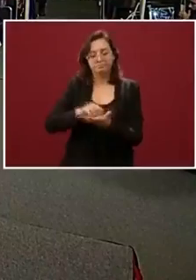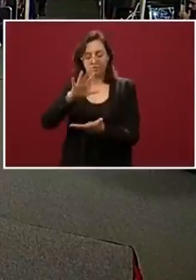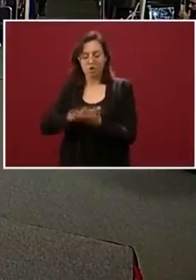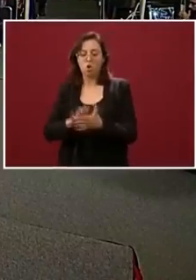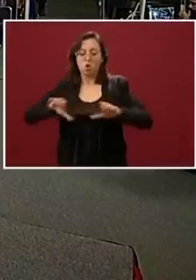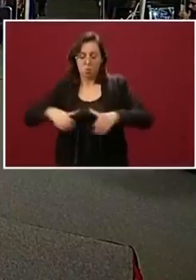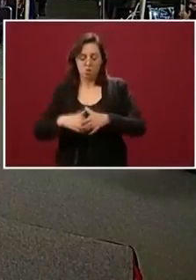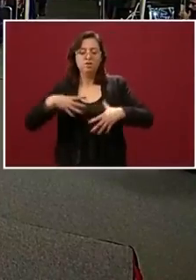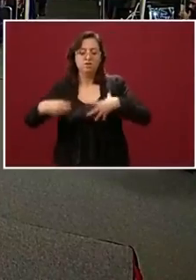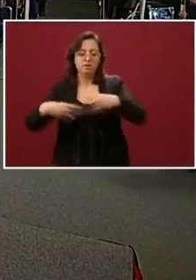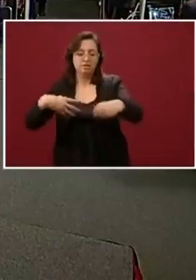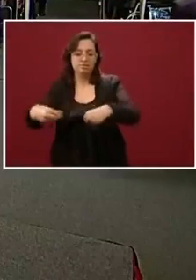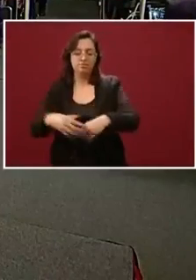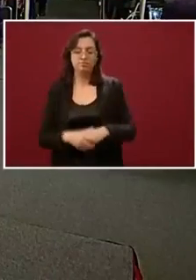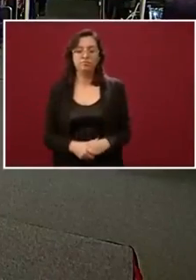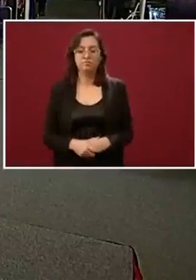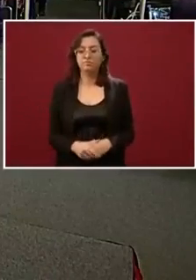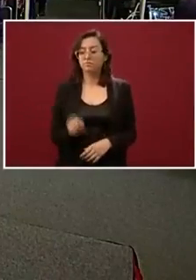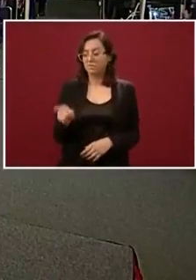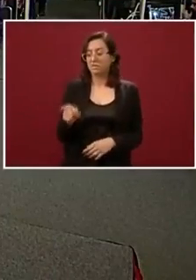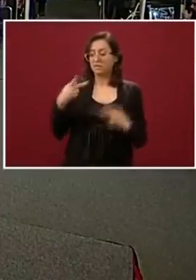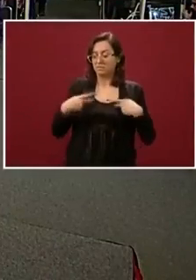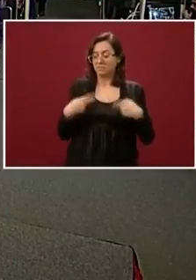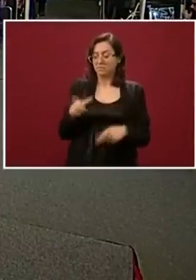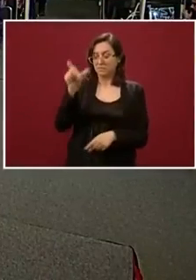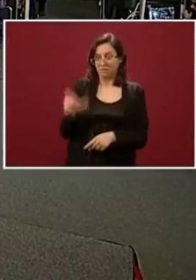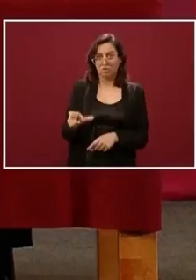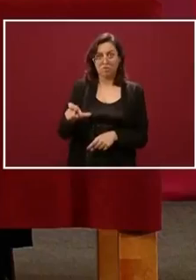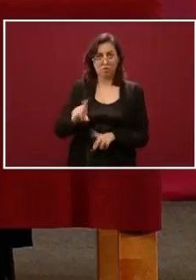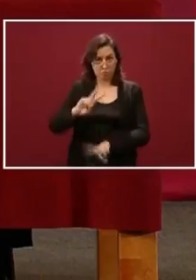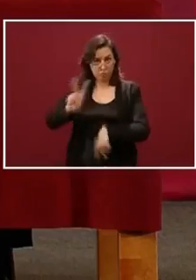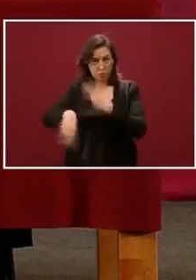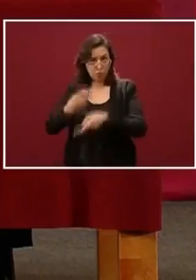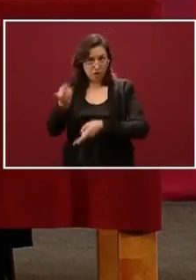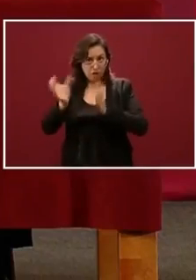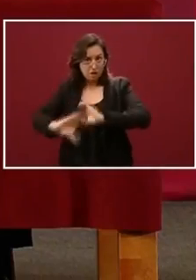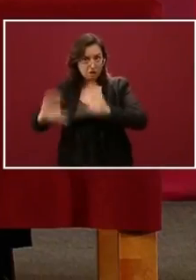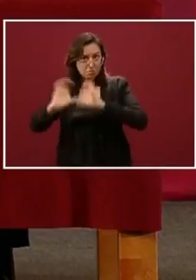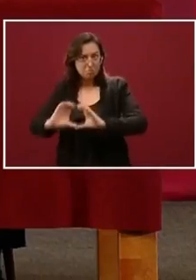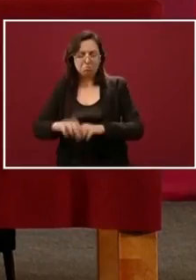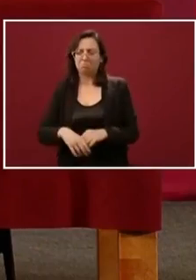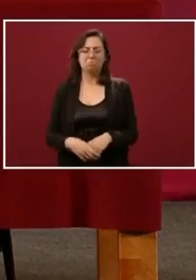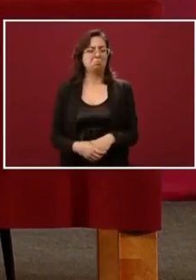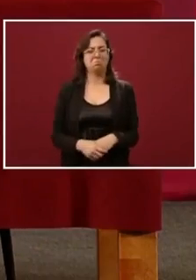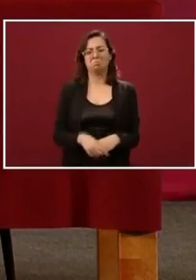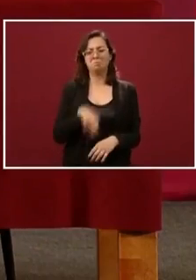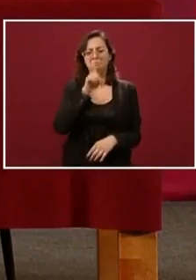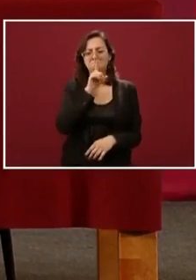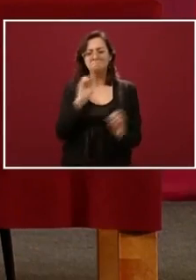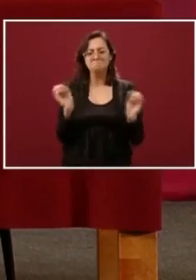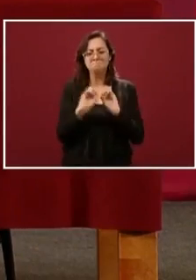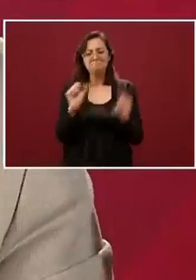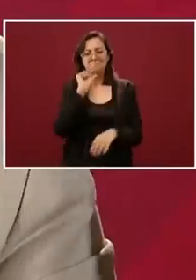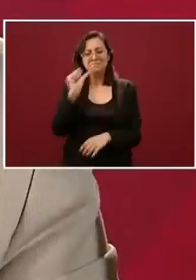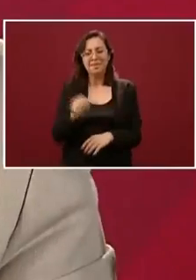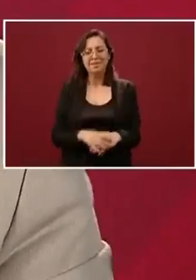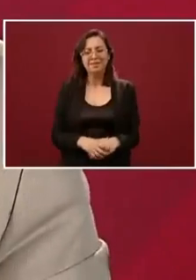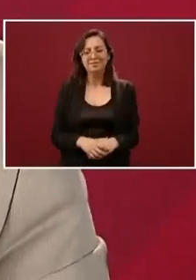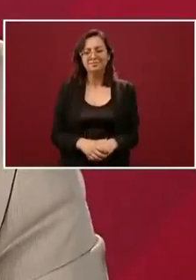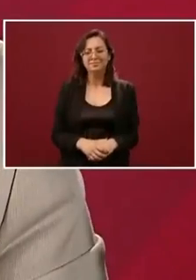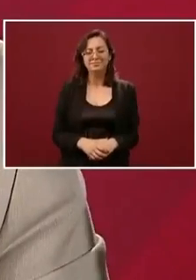No estuvo en ninguno de los conciertos. Esta persona tiene el antecedente y de hecho lo podemos ver también con la fecha de inicio de síntomas. La